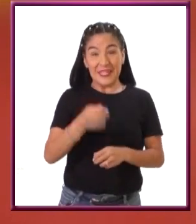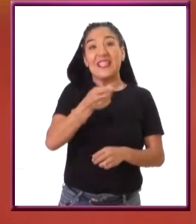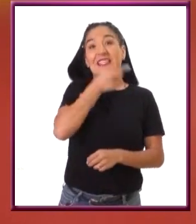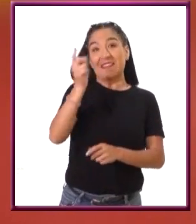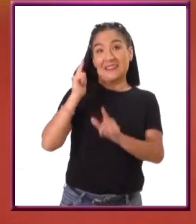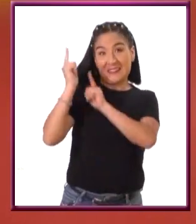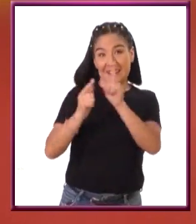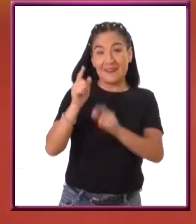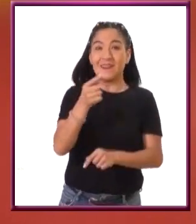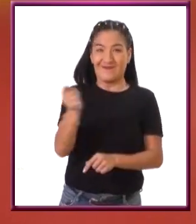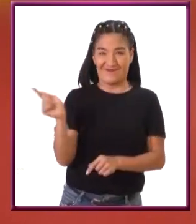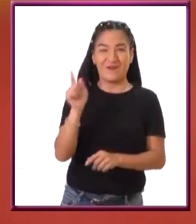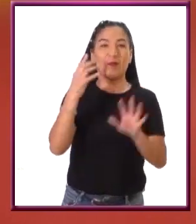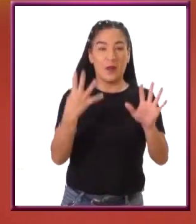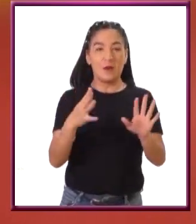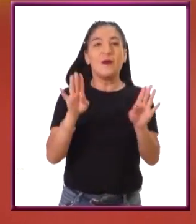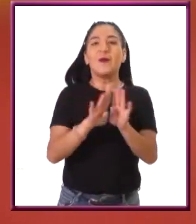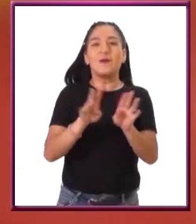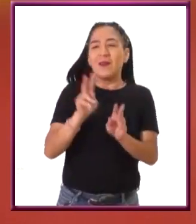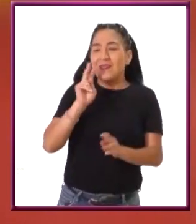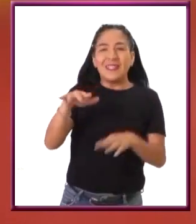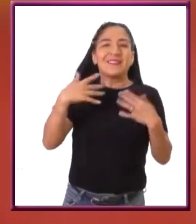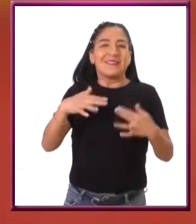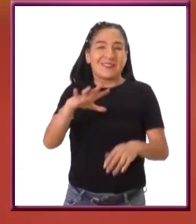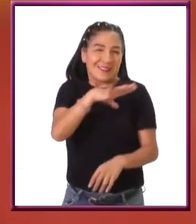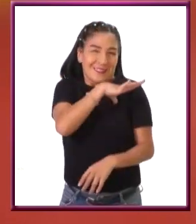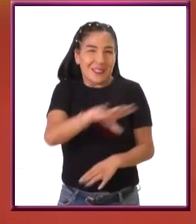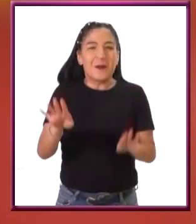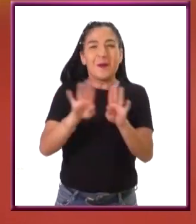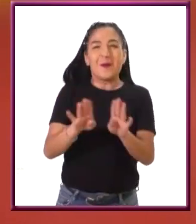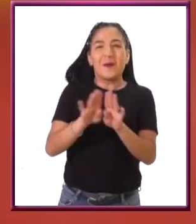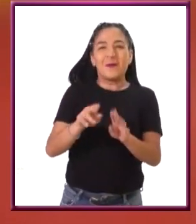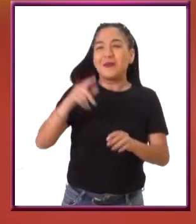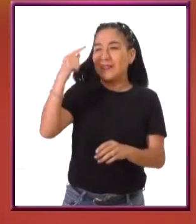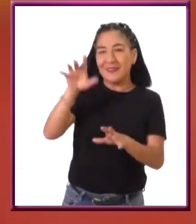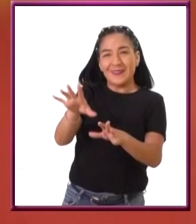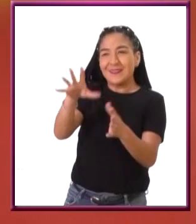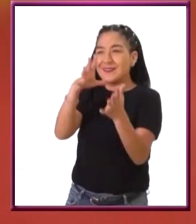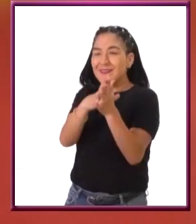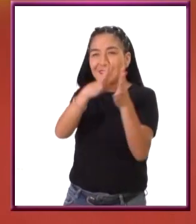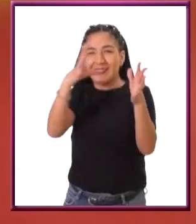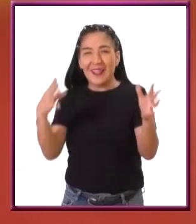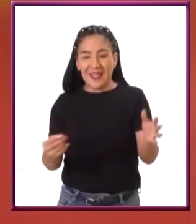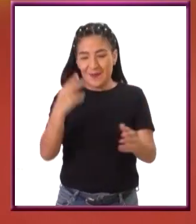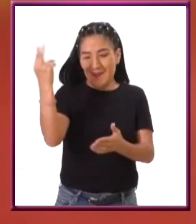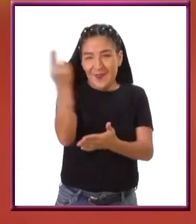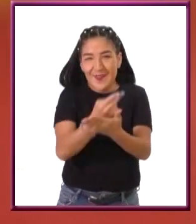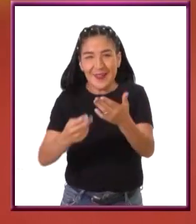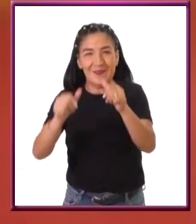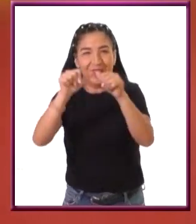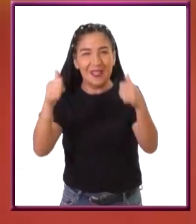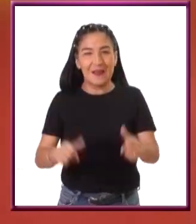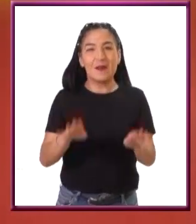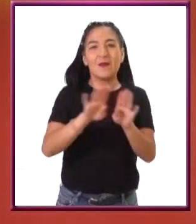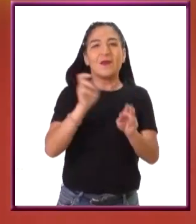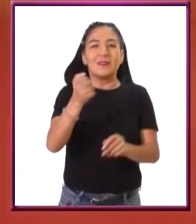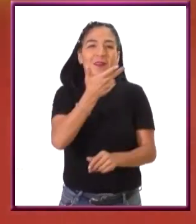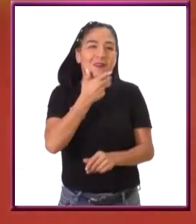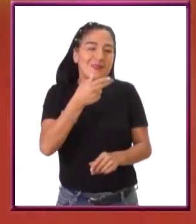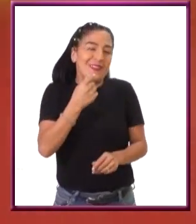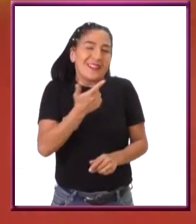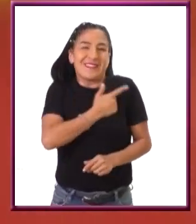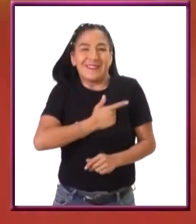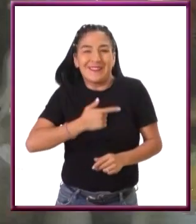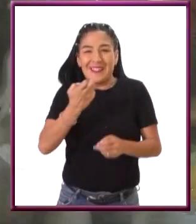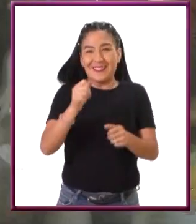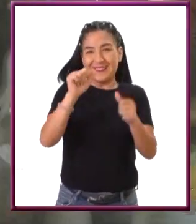los griegos, eran las encargadas de inspirar y alabar las grandes obras, ofreciendo a los hombres la sustancia del